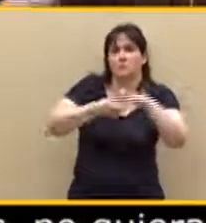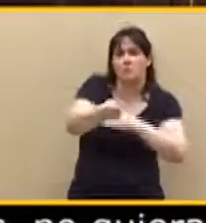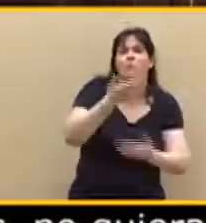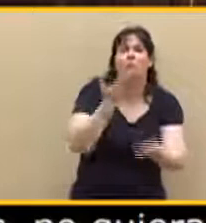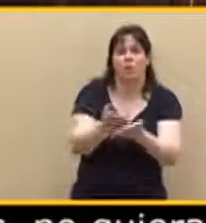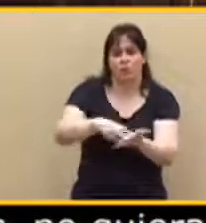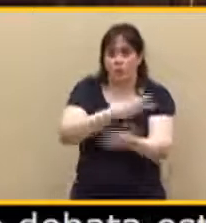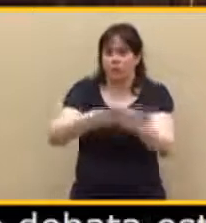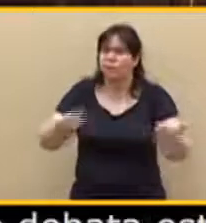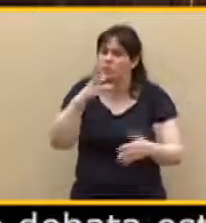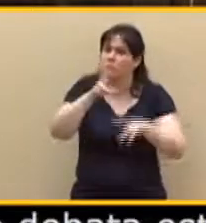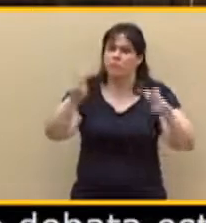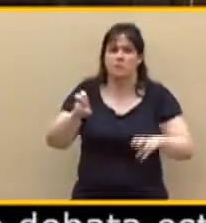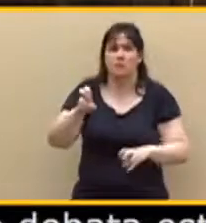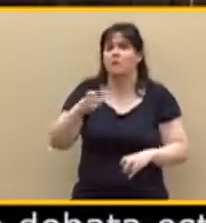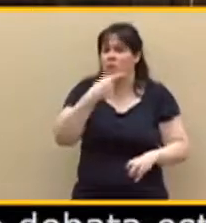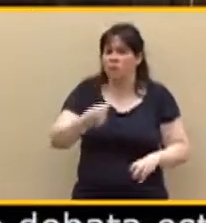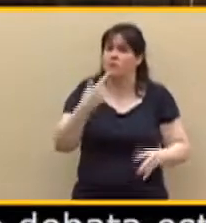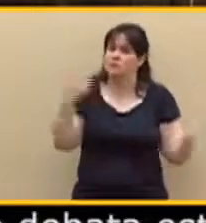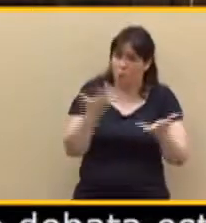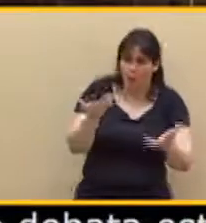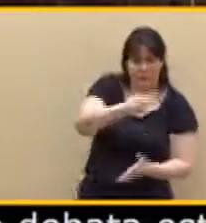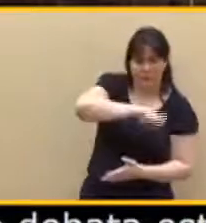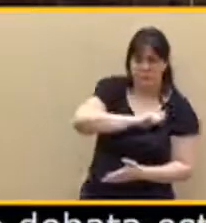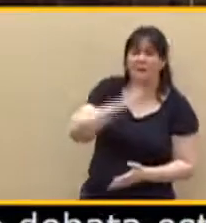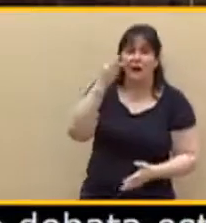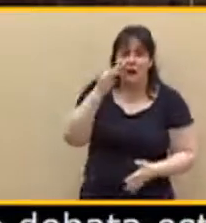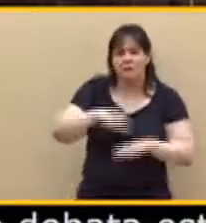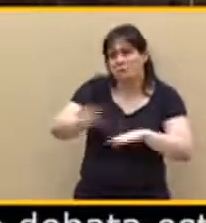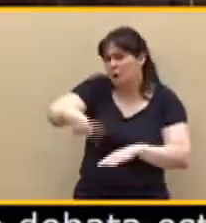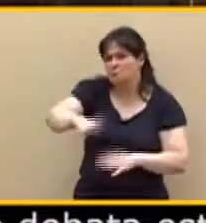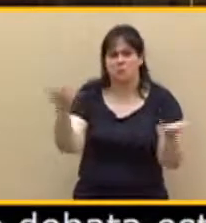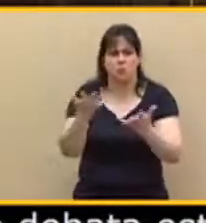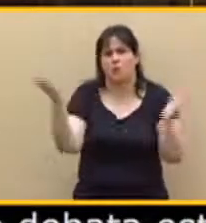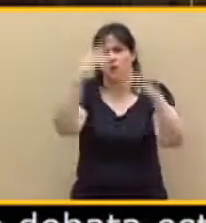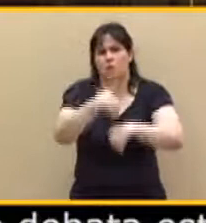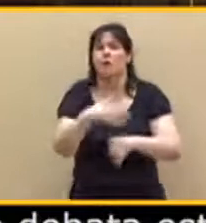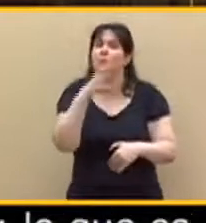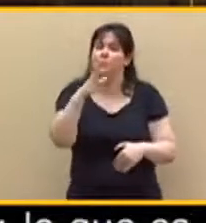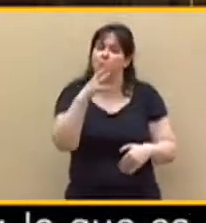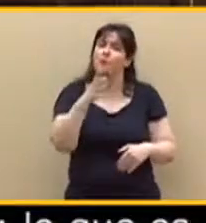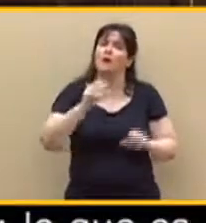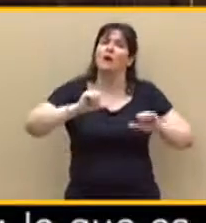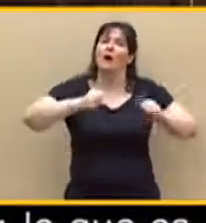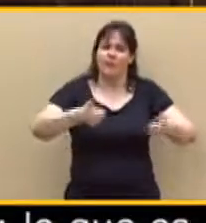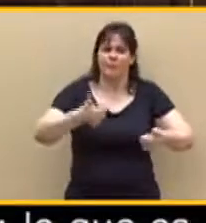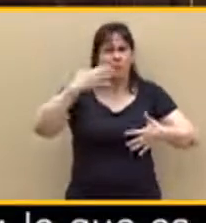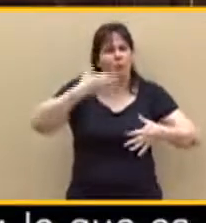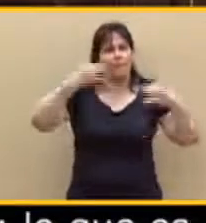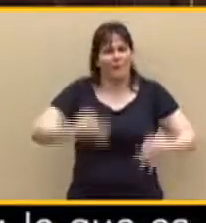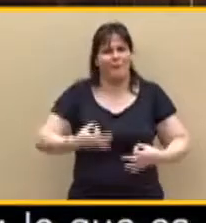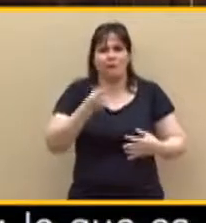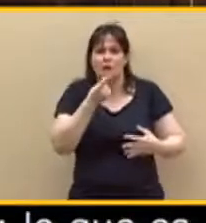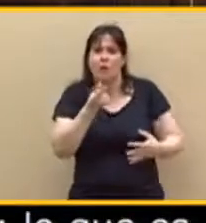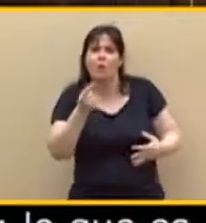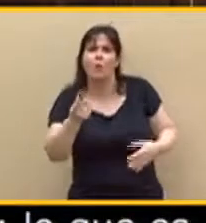y es que lo que es urgente para España no es urgente para ustedes. Por eso han emprendido una peligrosa huida hacia adelante. Ustedes